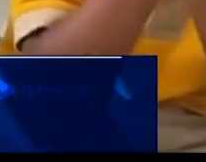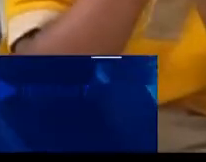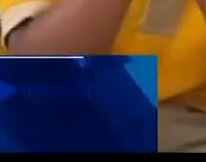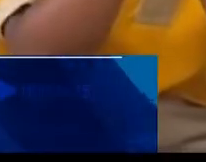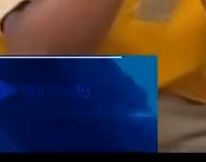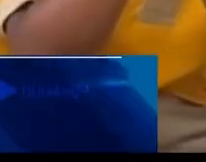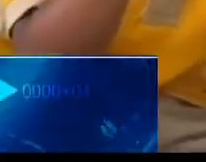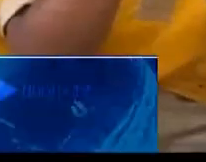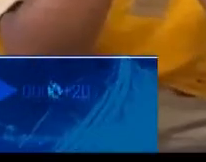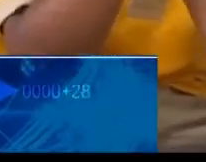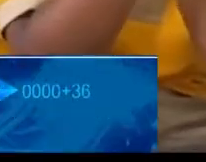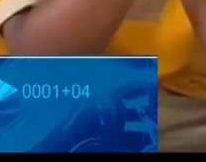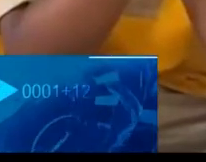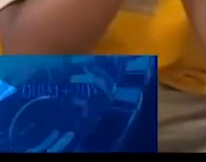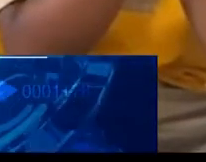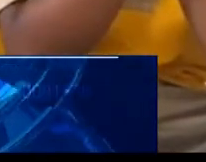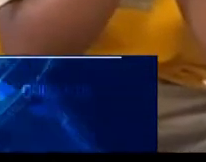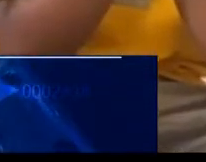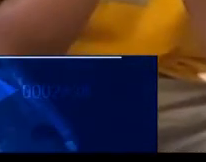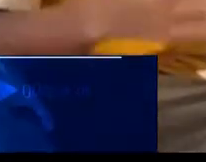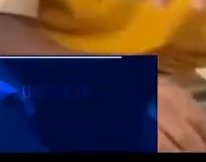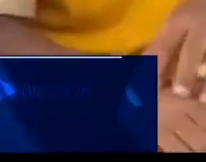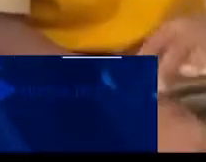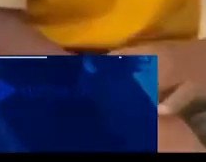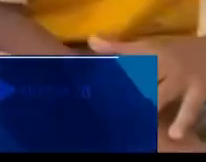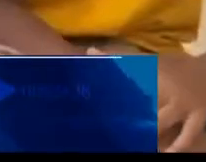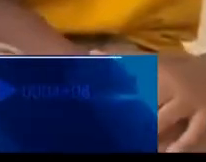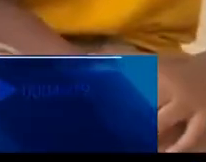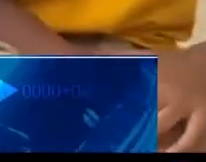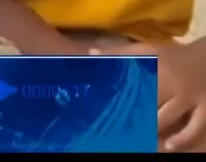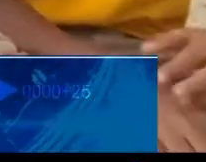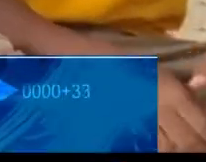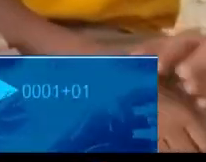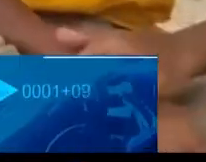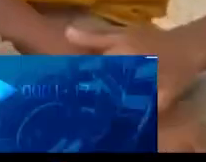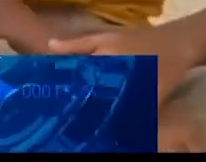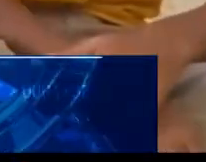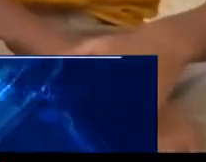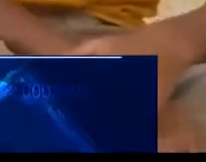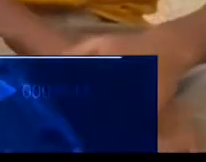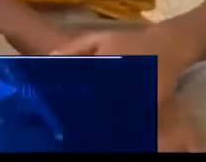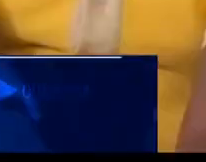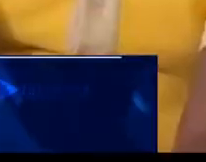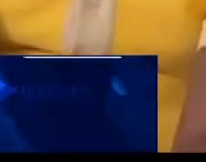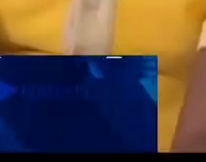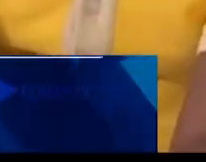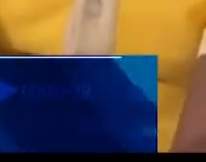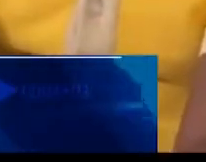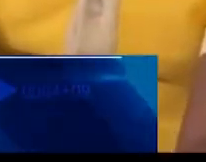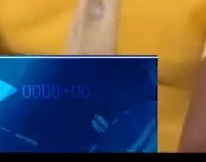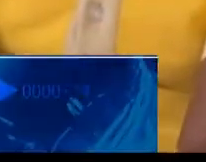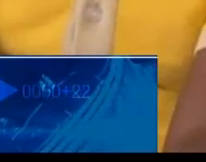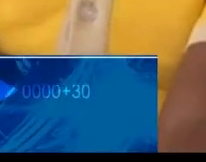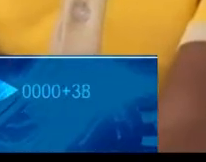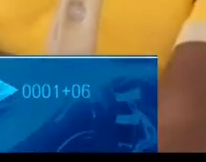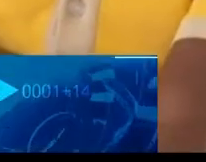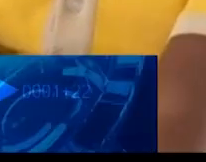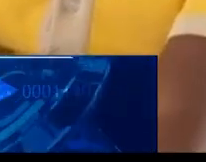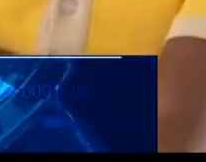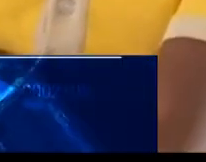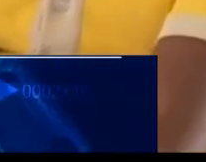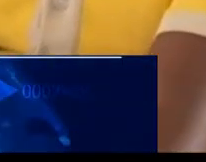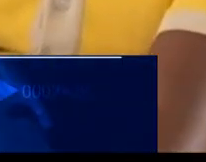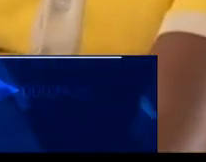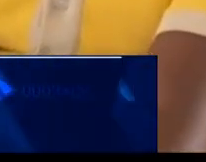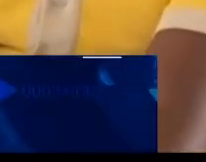ciudad hermosa y el que no le gusta visitar porque a mí me encanta. Disfrutar de la comida